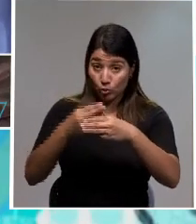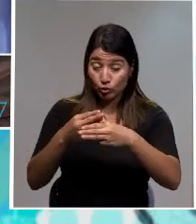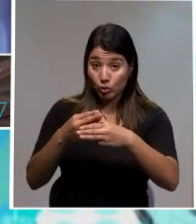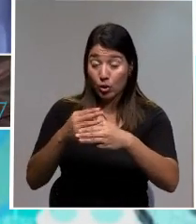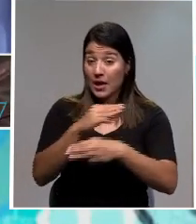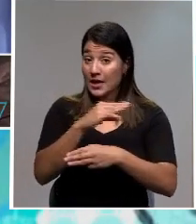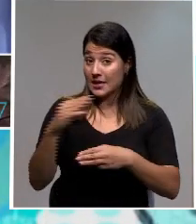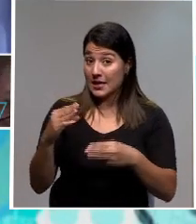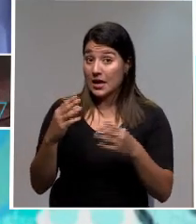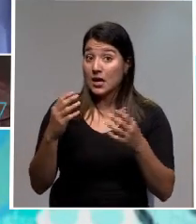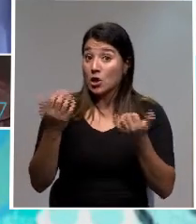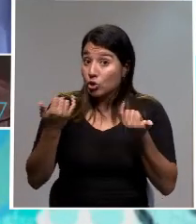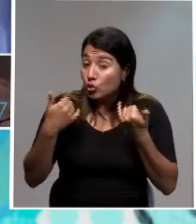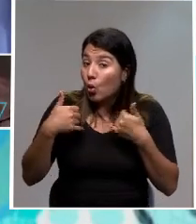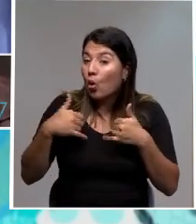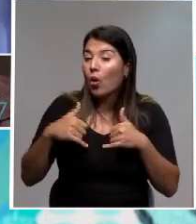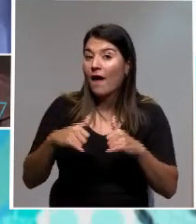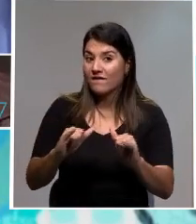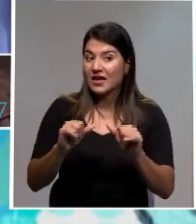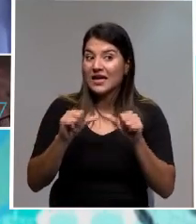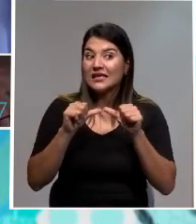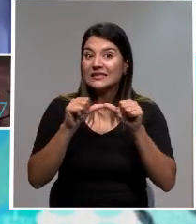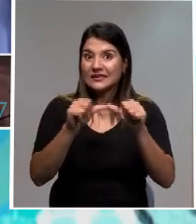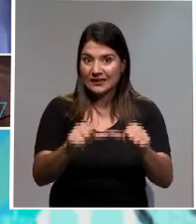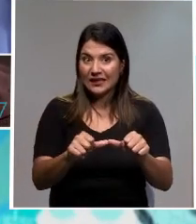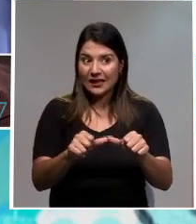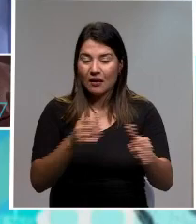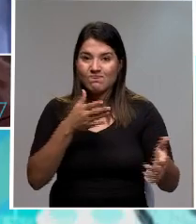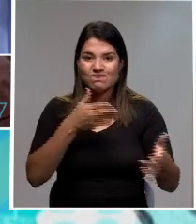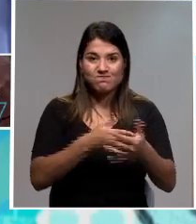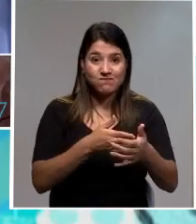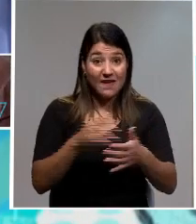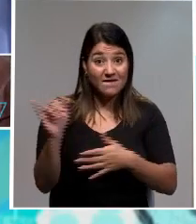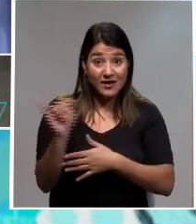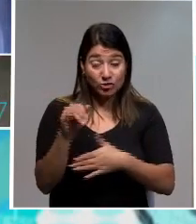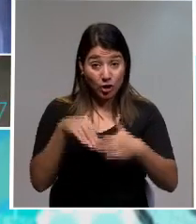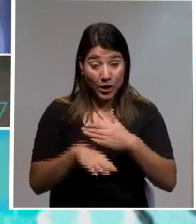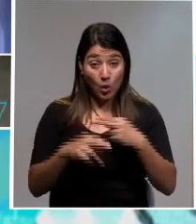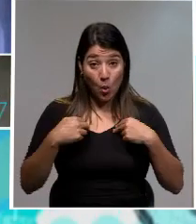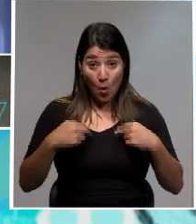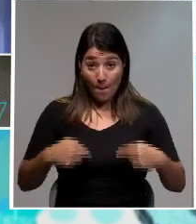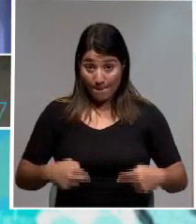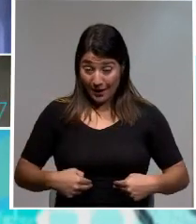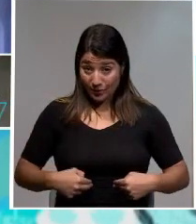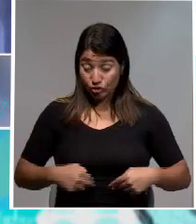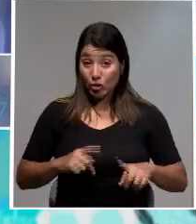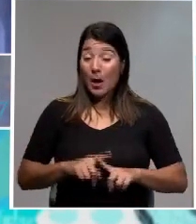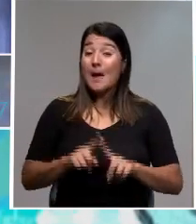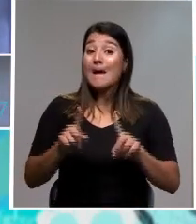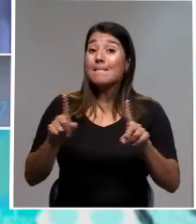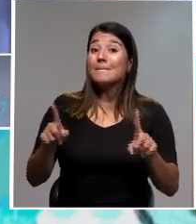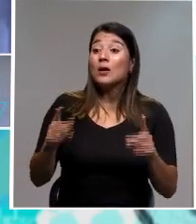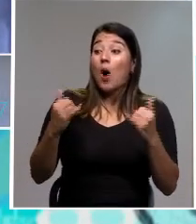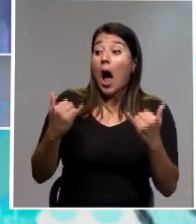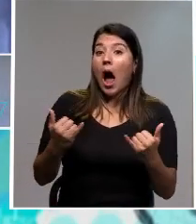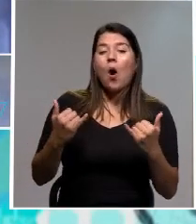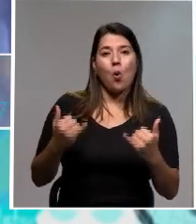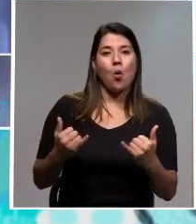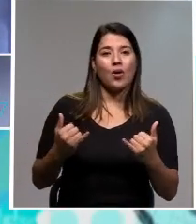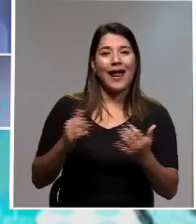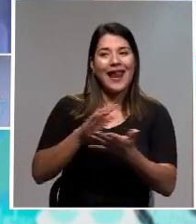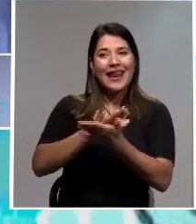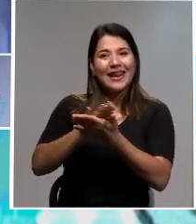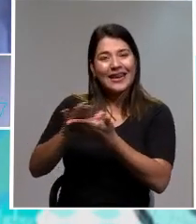hoy en día sigue causando infecciones ocasionales en el ser humano, pero ya las condiciones de higiene